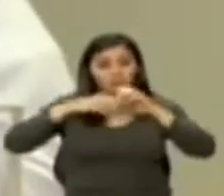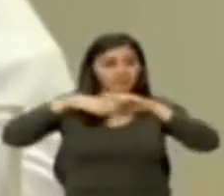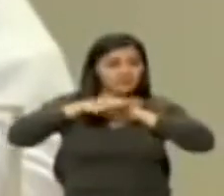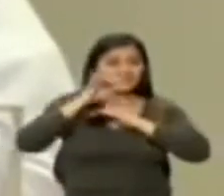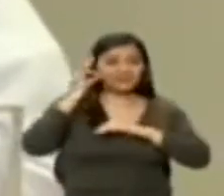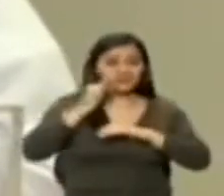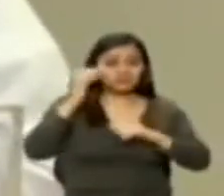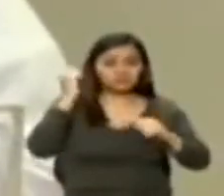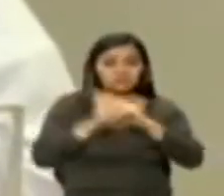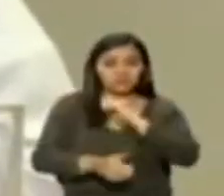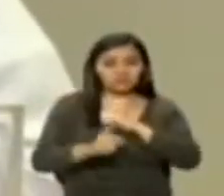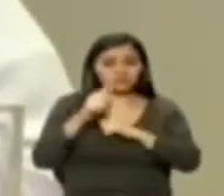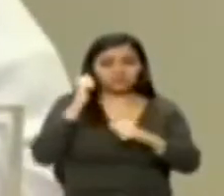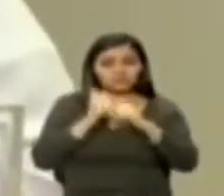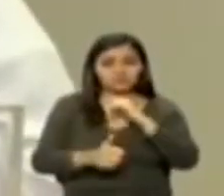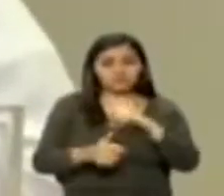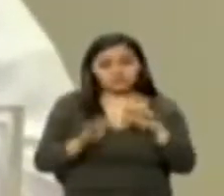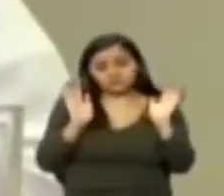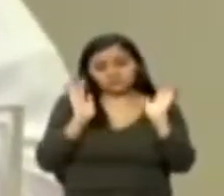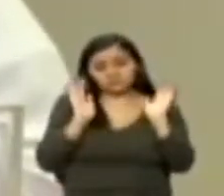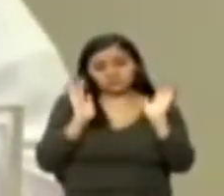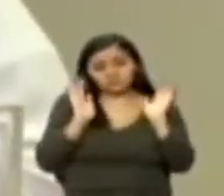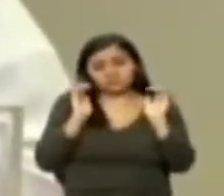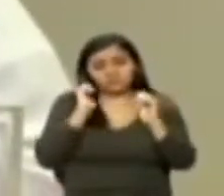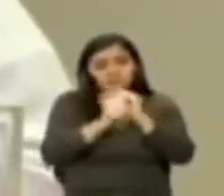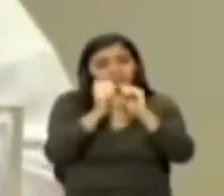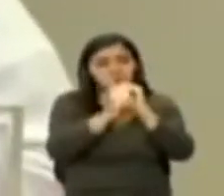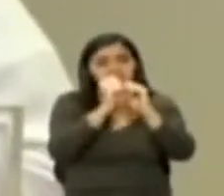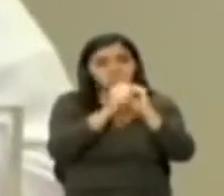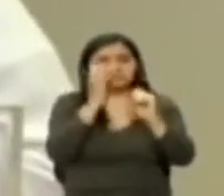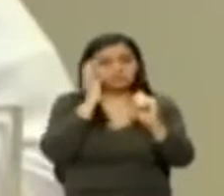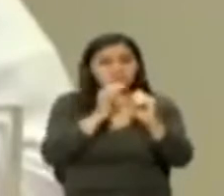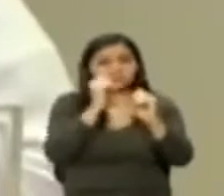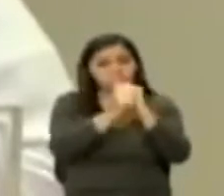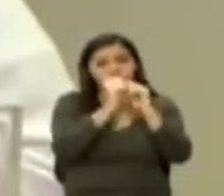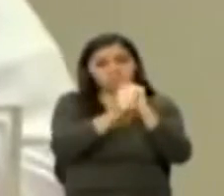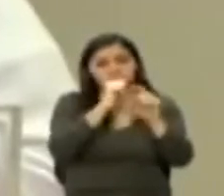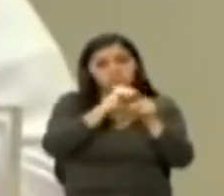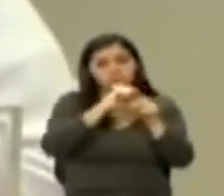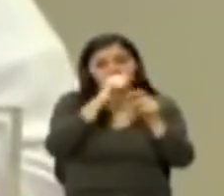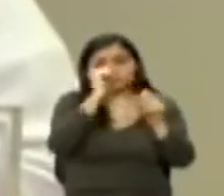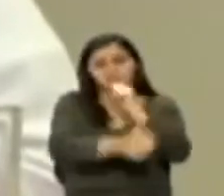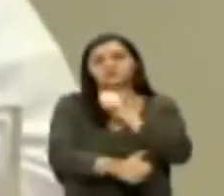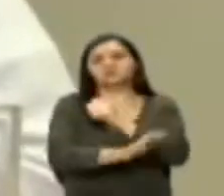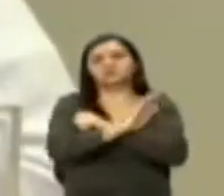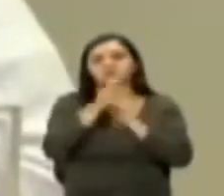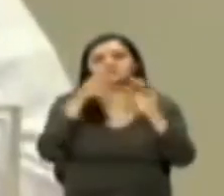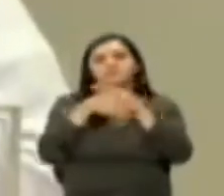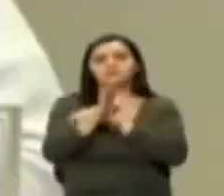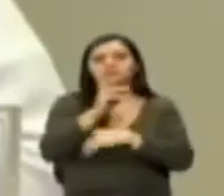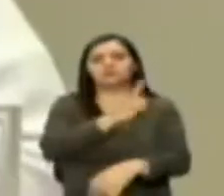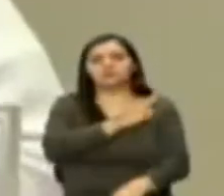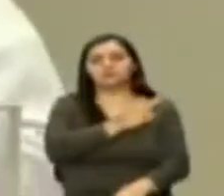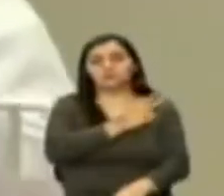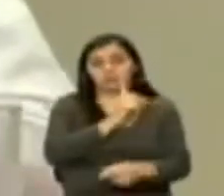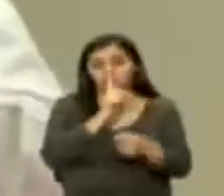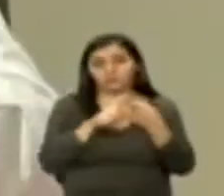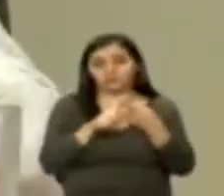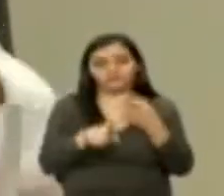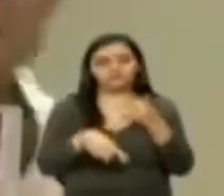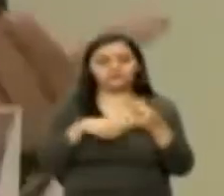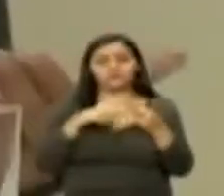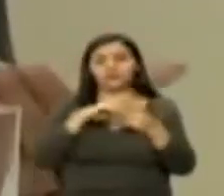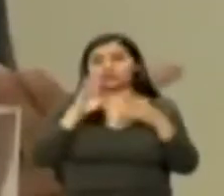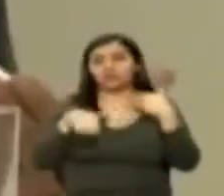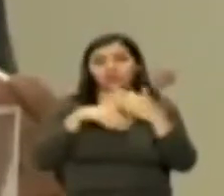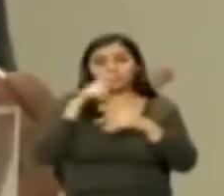universidad pueden pasar indefinidamente el examen hasta lograr superarlo, ¿no? Dicho esto, además, no todo el mundo